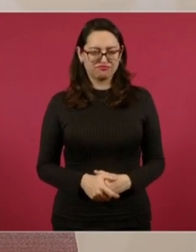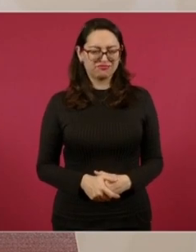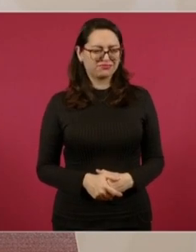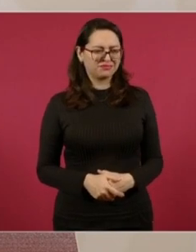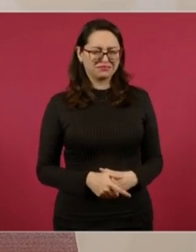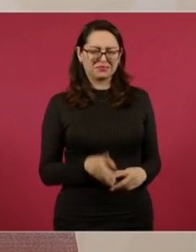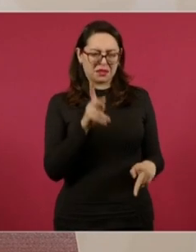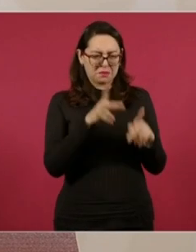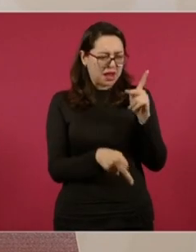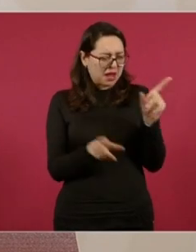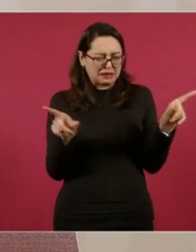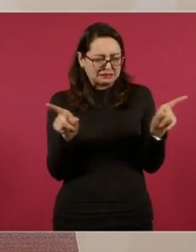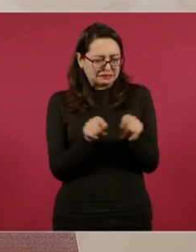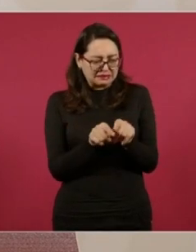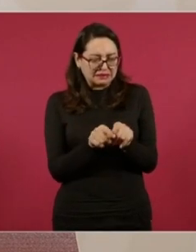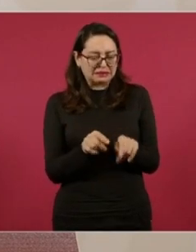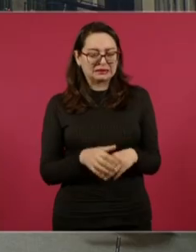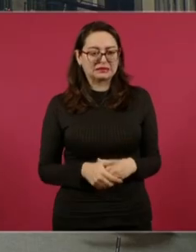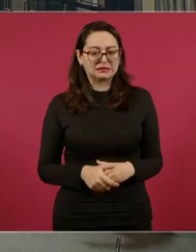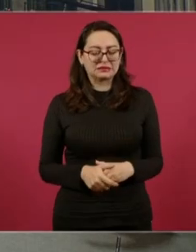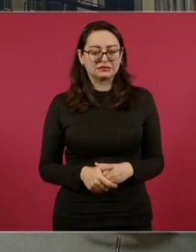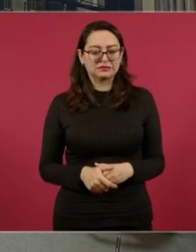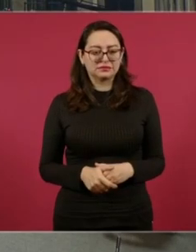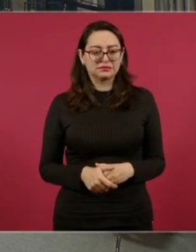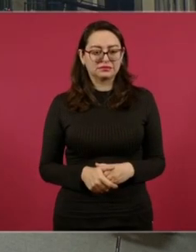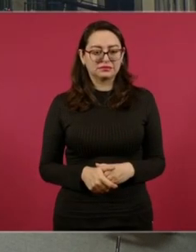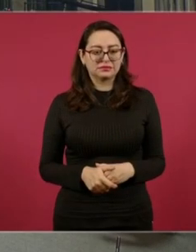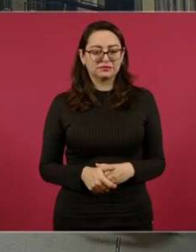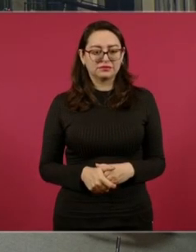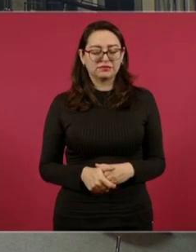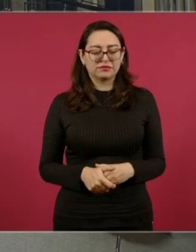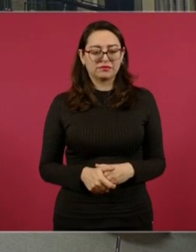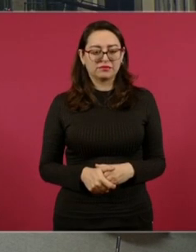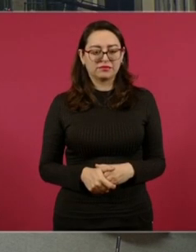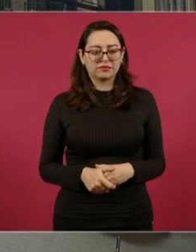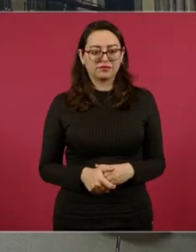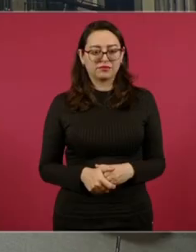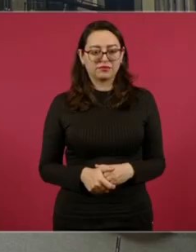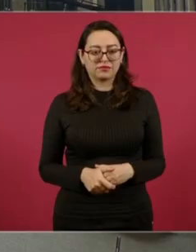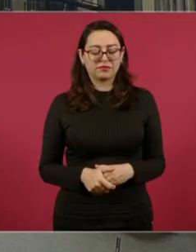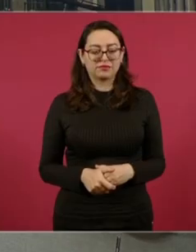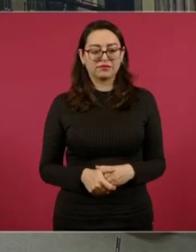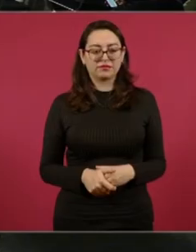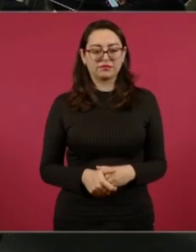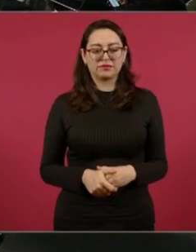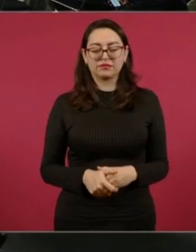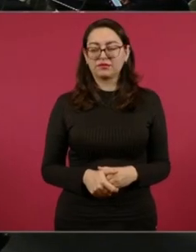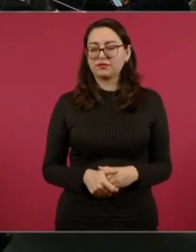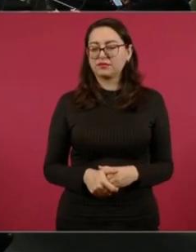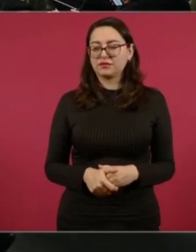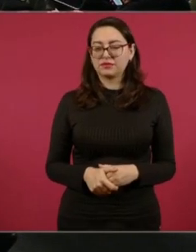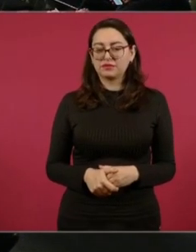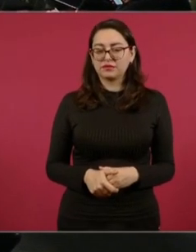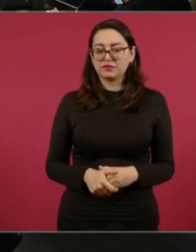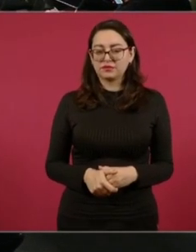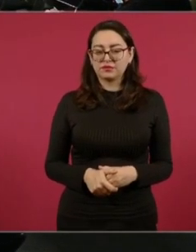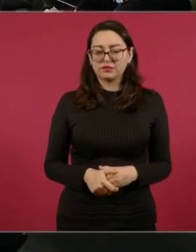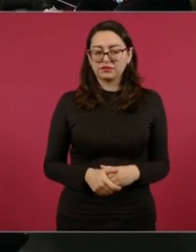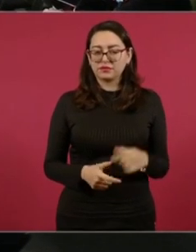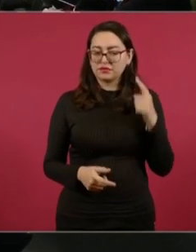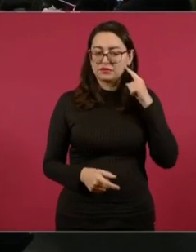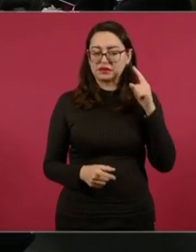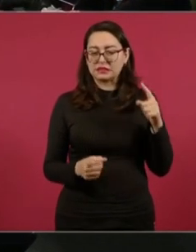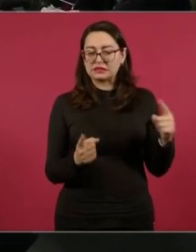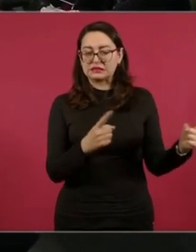un fragmento. Sí, es que sacó como 7 tweets ahí, ah, dando a conocer su punto de vista. Sí, pero el que vi… Pero las encuentra en